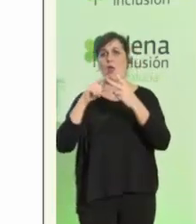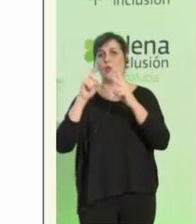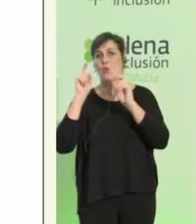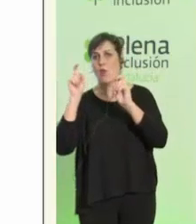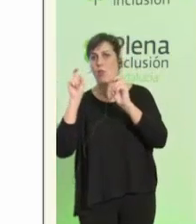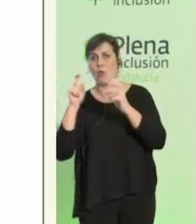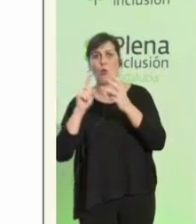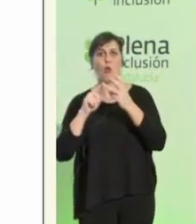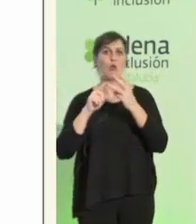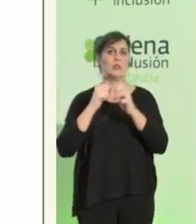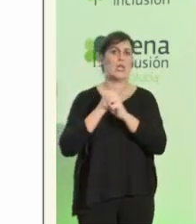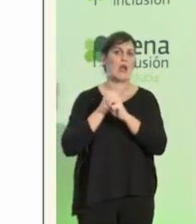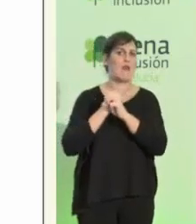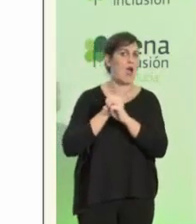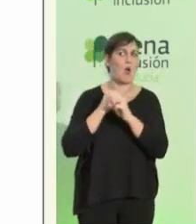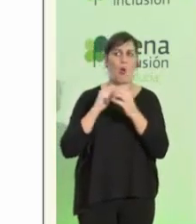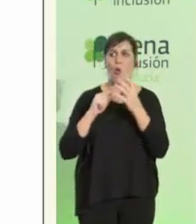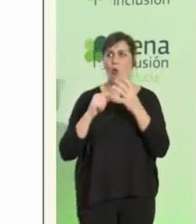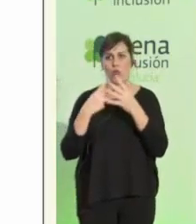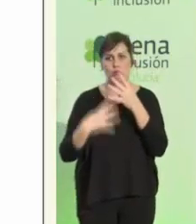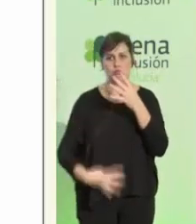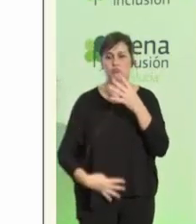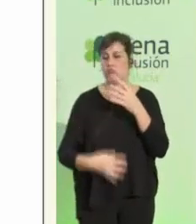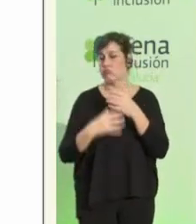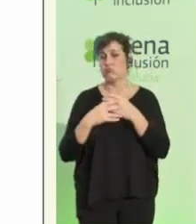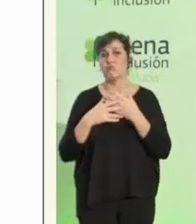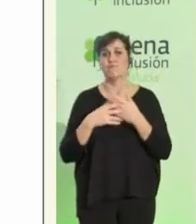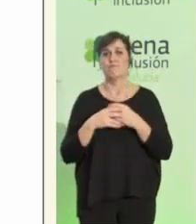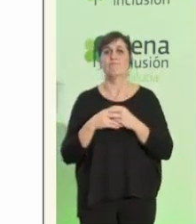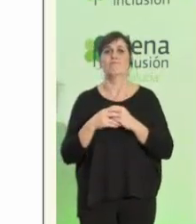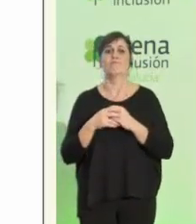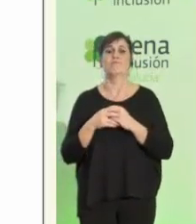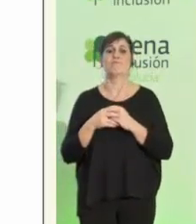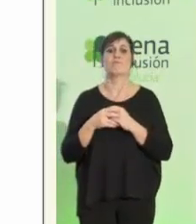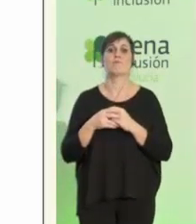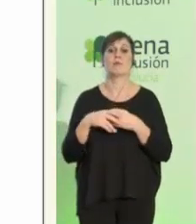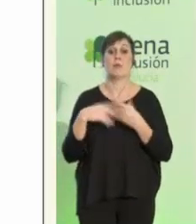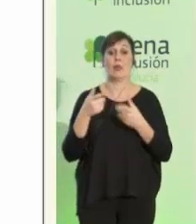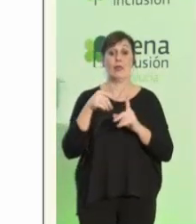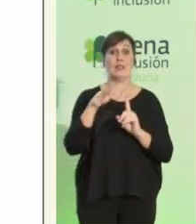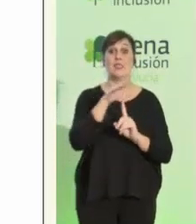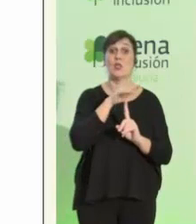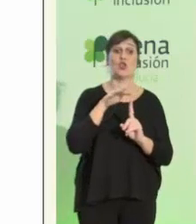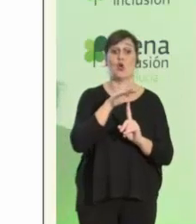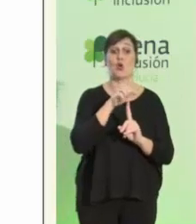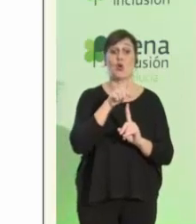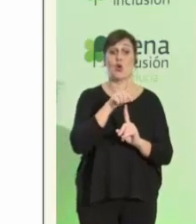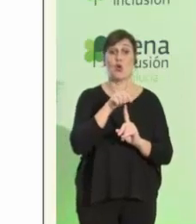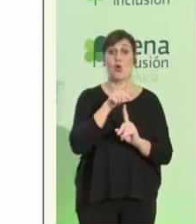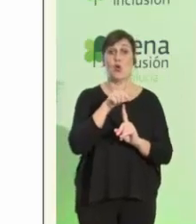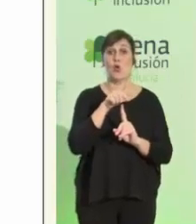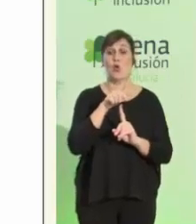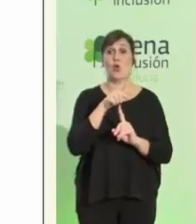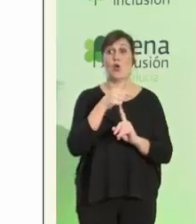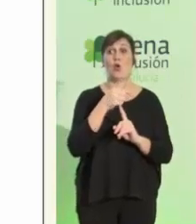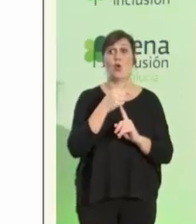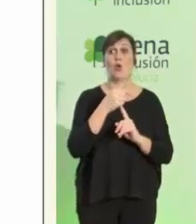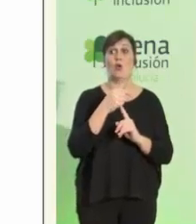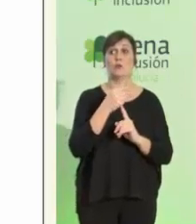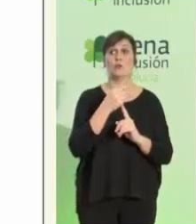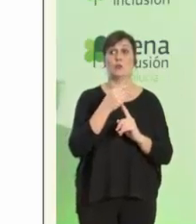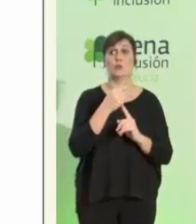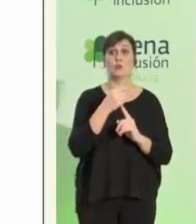trabajo y otras cuestiones. Y en ese entorno, de cada una de las cosas